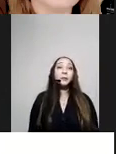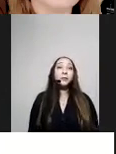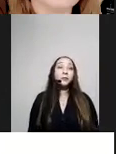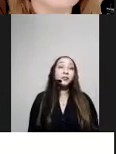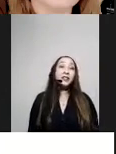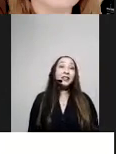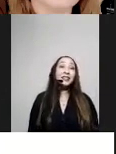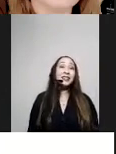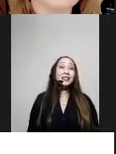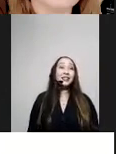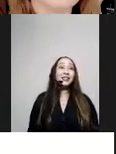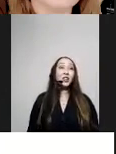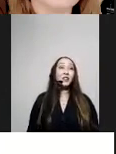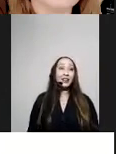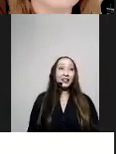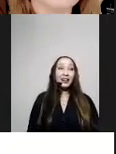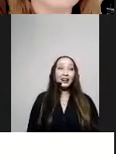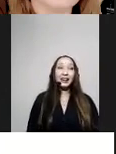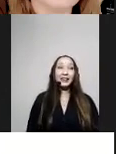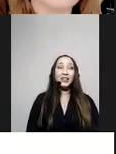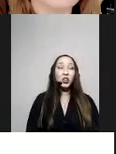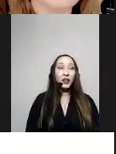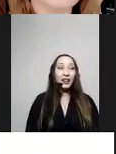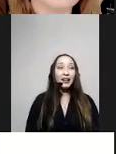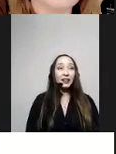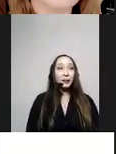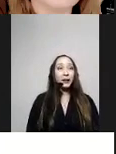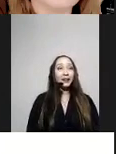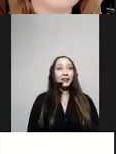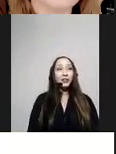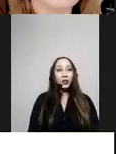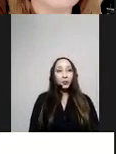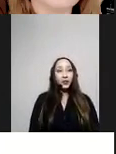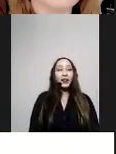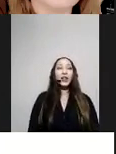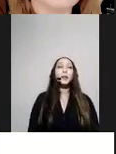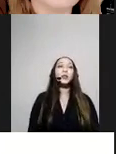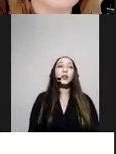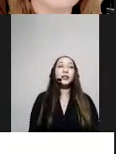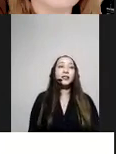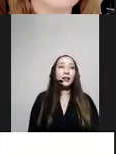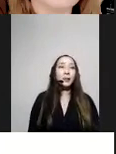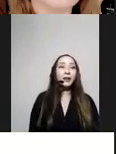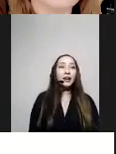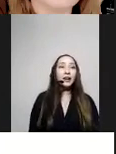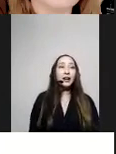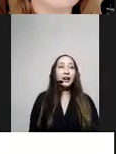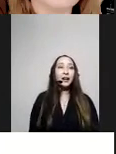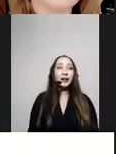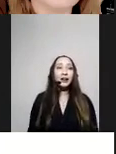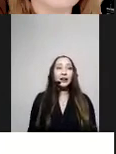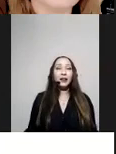pero a finales del siglo XX es que la psicología le presta atención y lo empieza a utilizar para